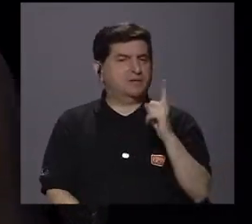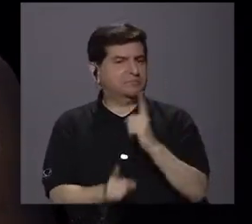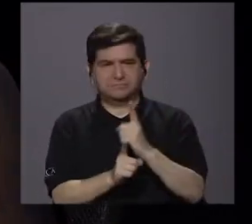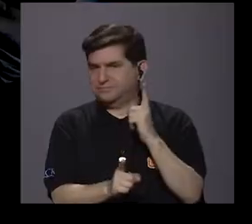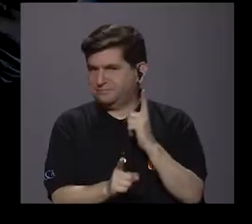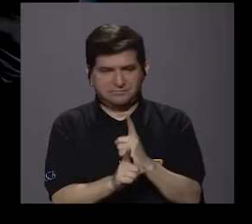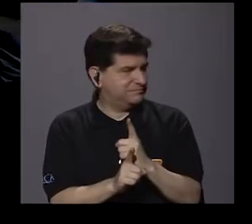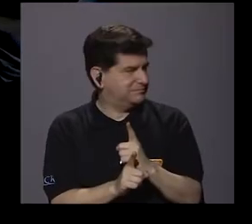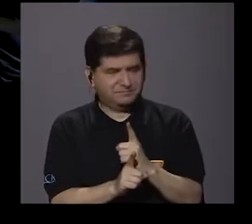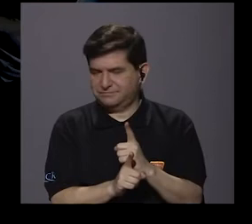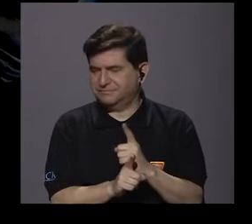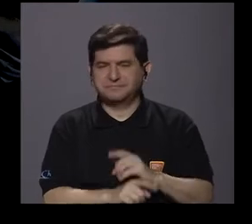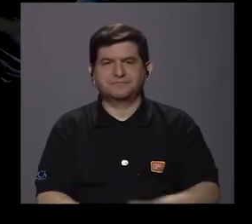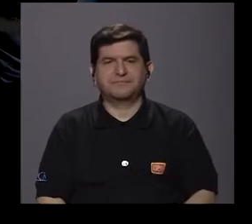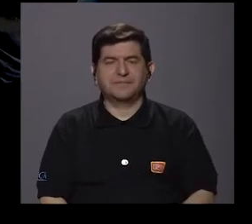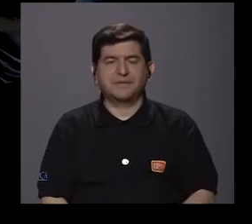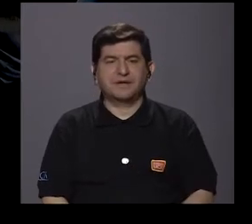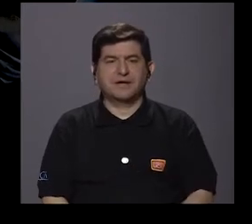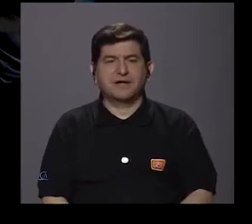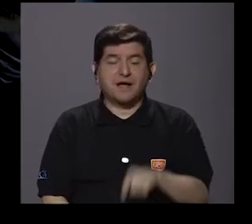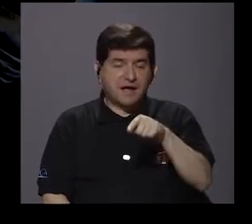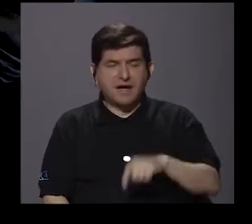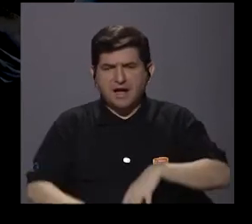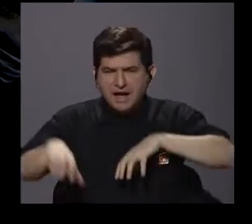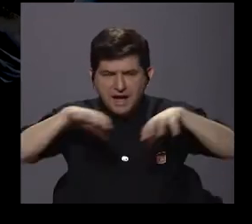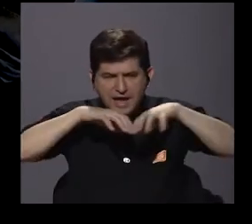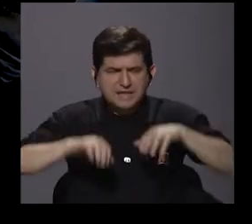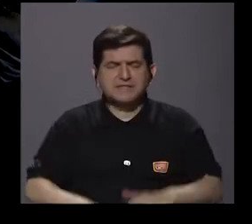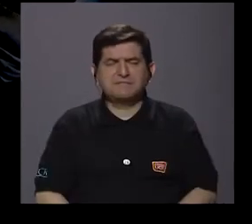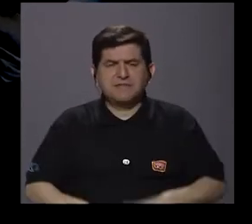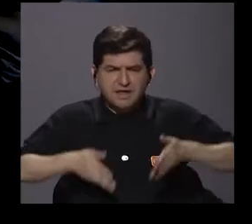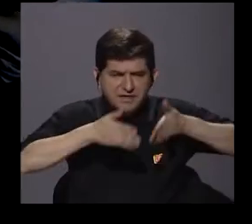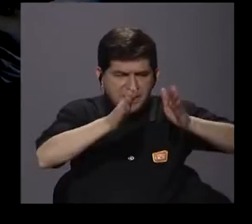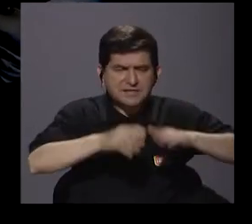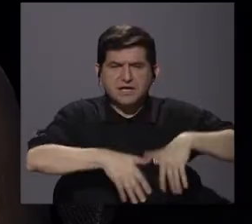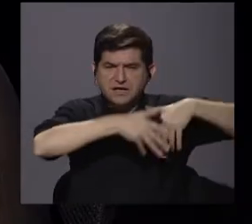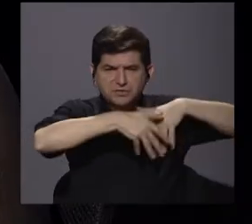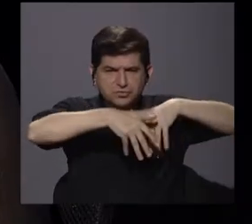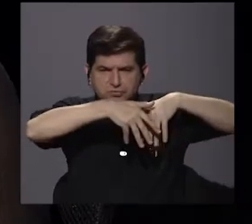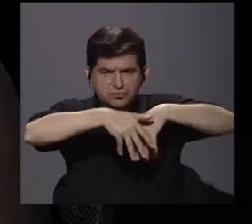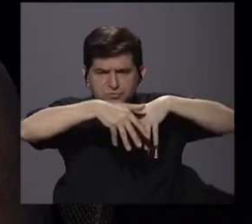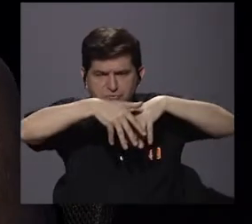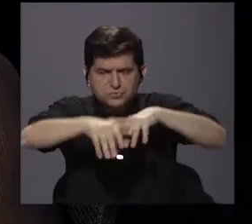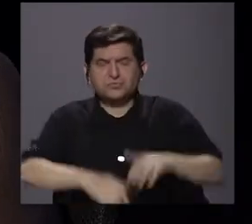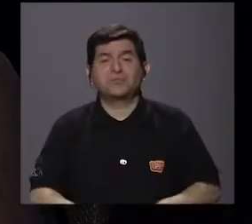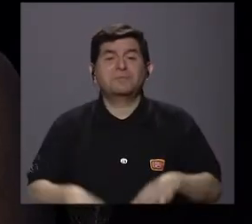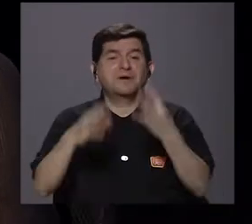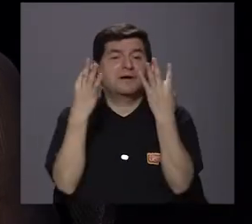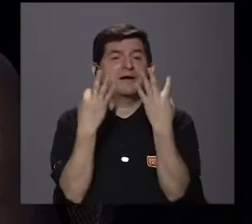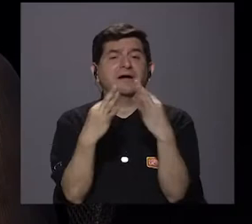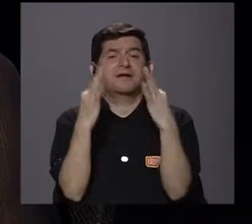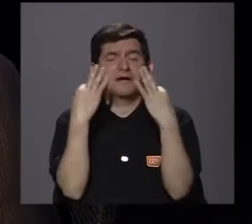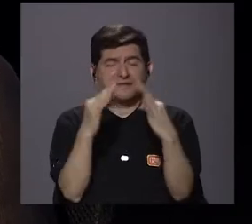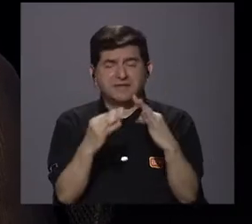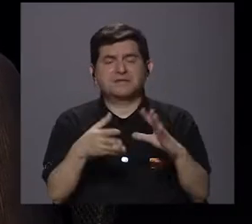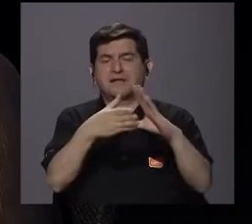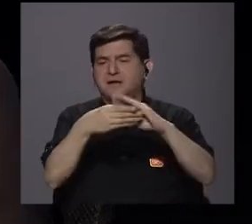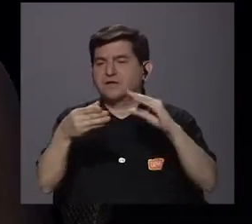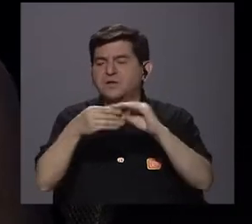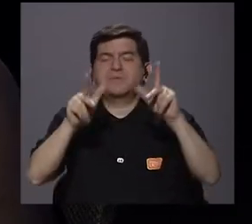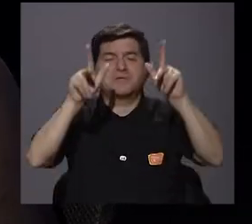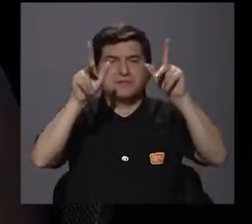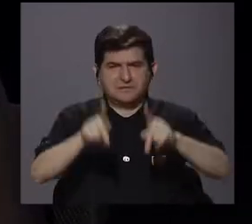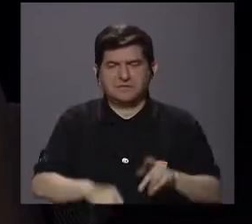así. Hacer meetings en las calles, hacer manifestaciones, a tratar de comentarle a